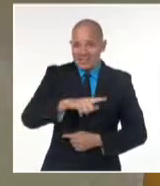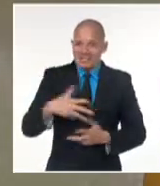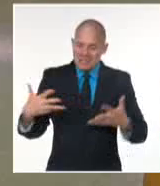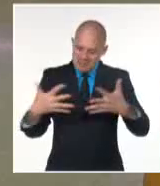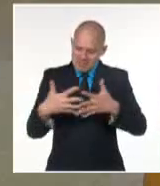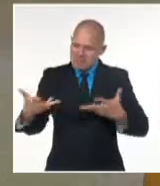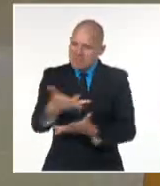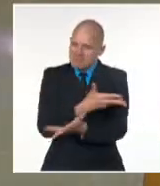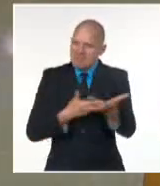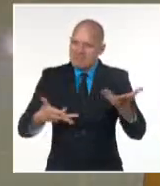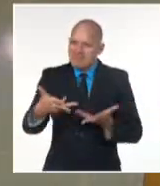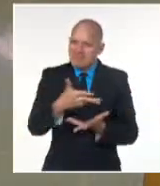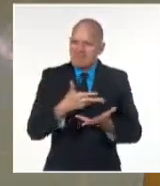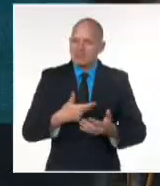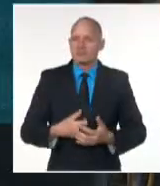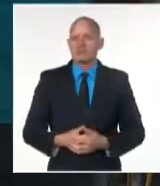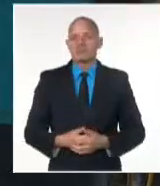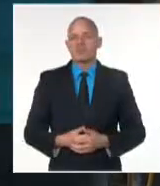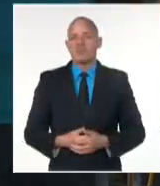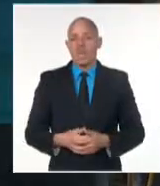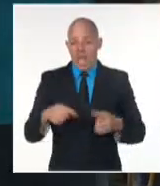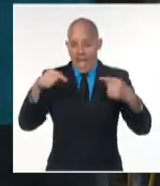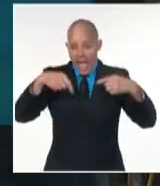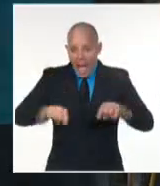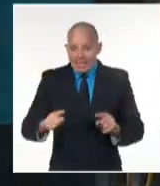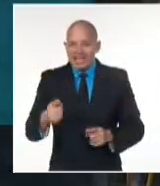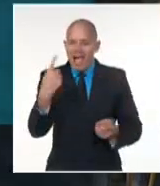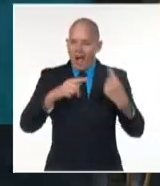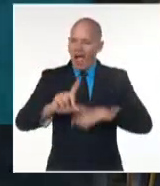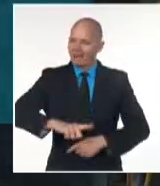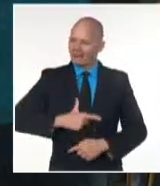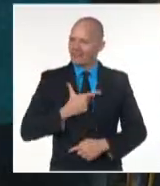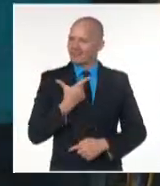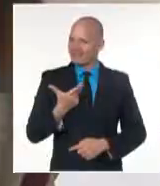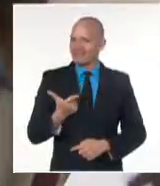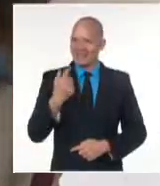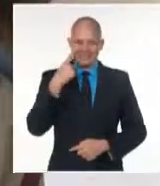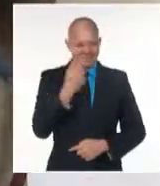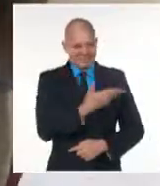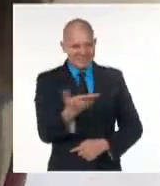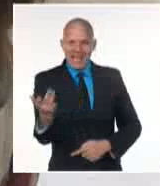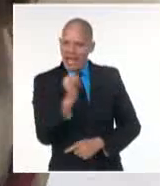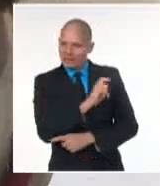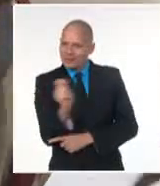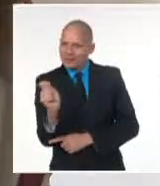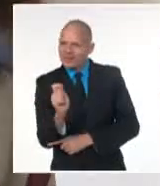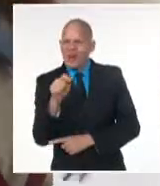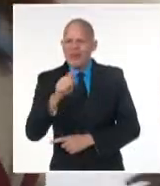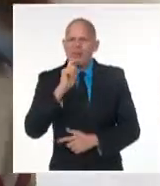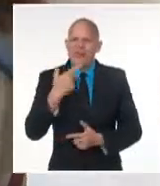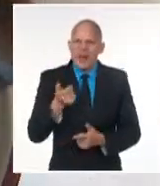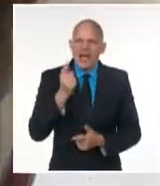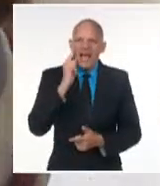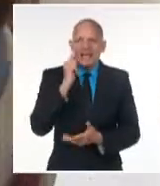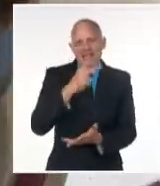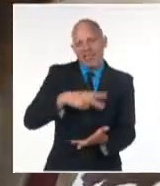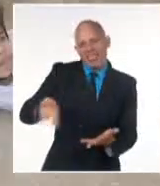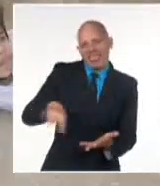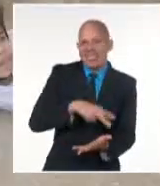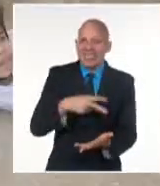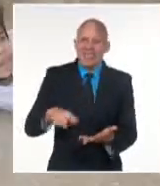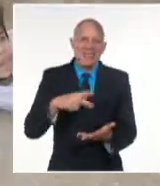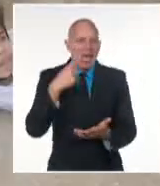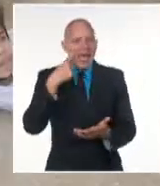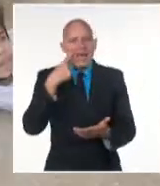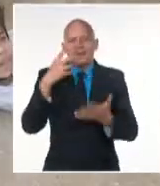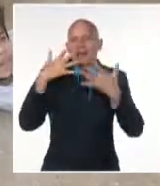brigada de instructores de arte José Martí y anni Garcés con el espectáculo gato hipon con sus miradas gestos y con su